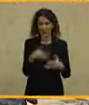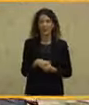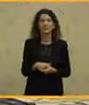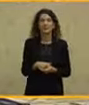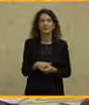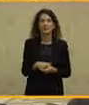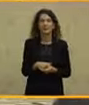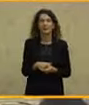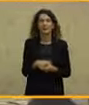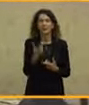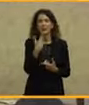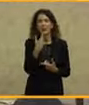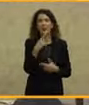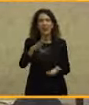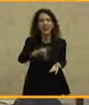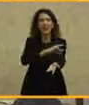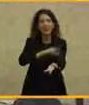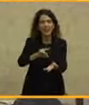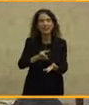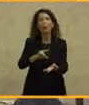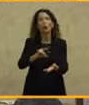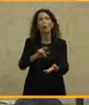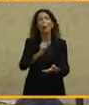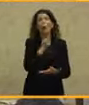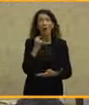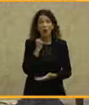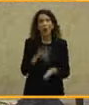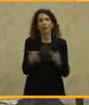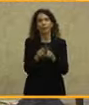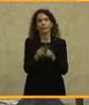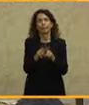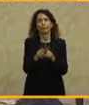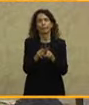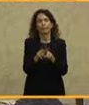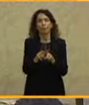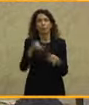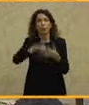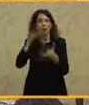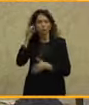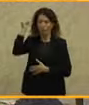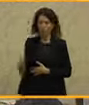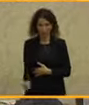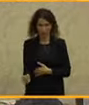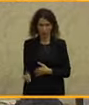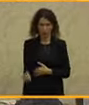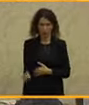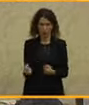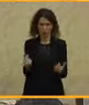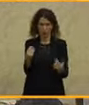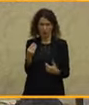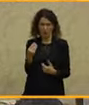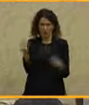Dice, diabético de Badajoz, apuñala a su mujer. Sería absurdo, ¿verdad?